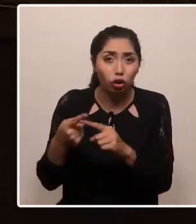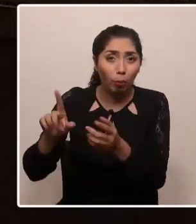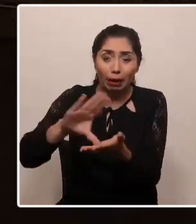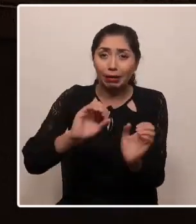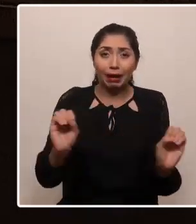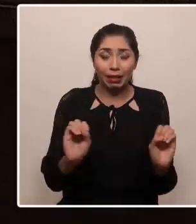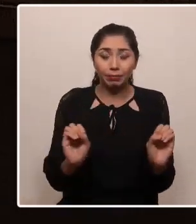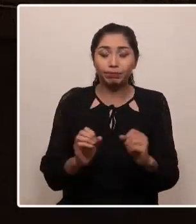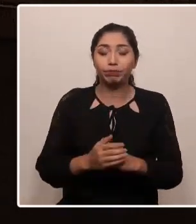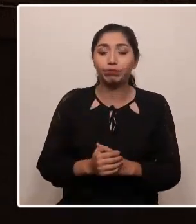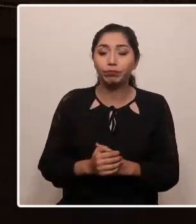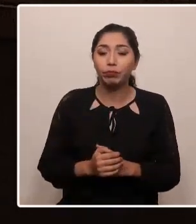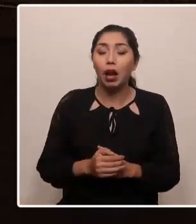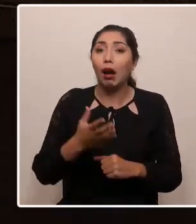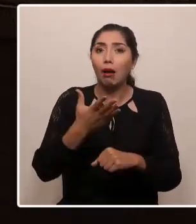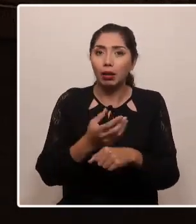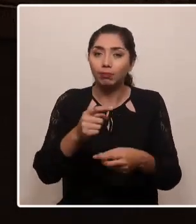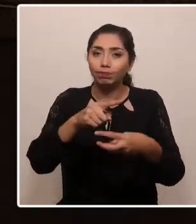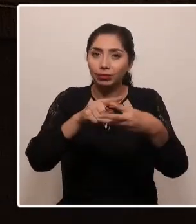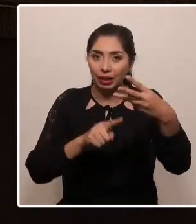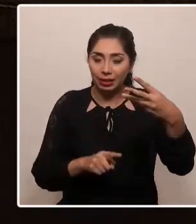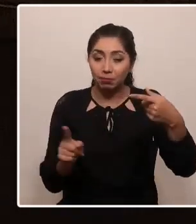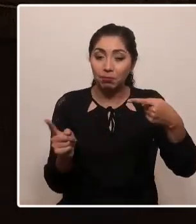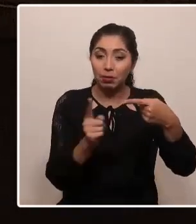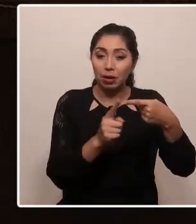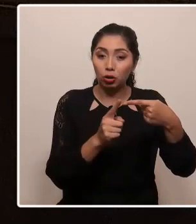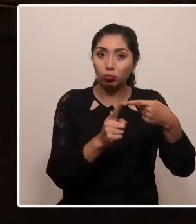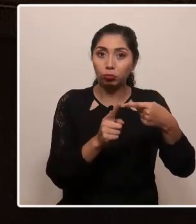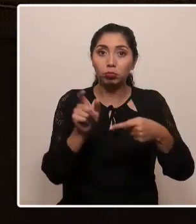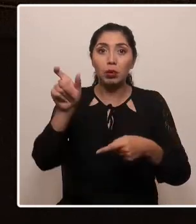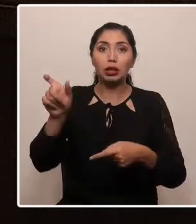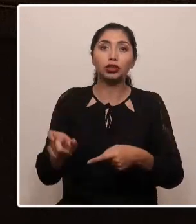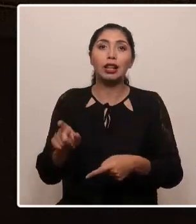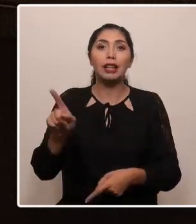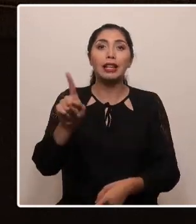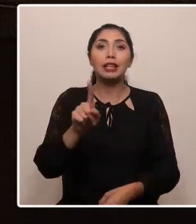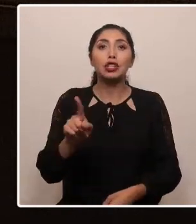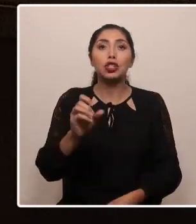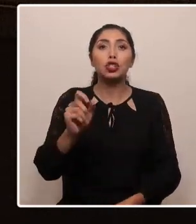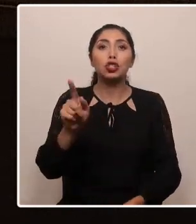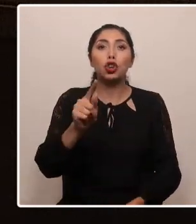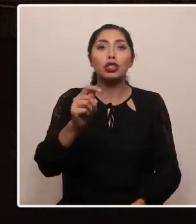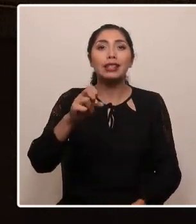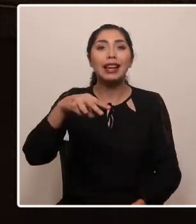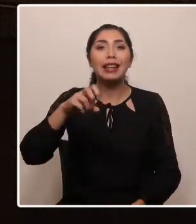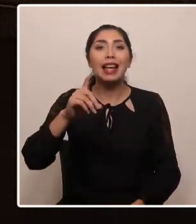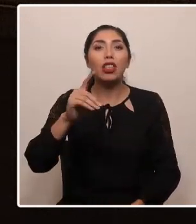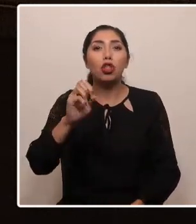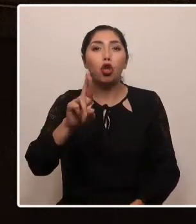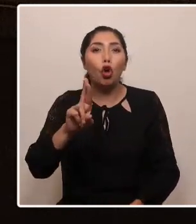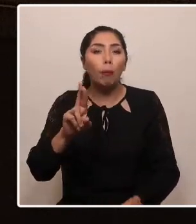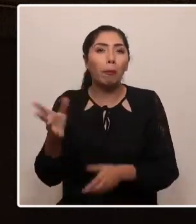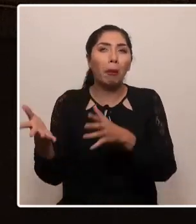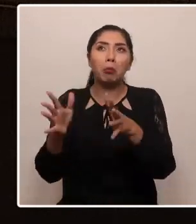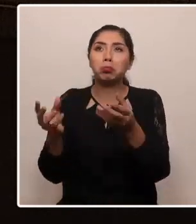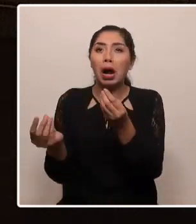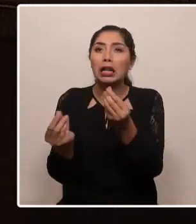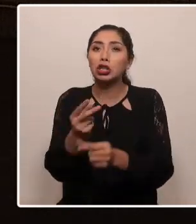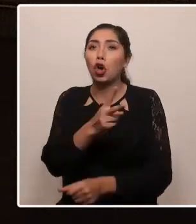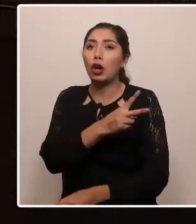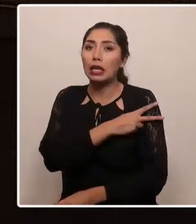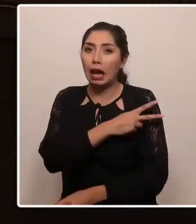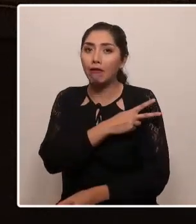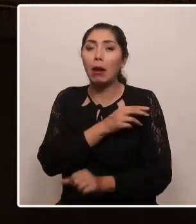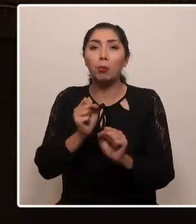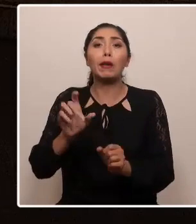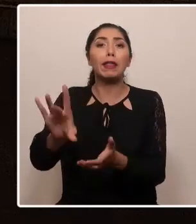tres. En primer lugar, la creación de la figura del sostenedor educacional, una especie de patrón de fondo que puede tomar decisiones sin contrapeso por